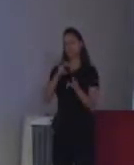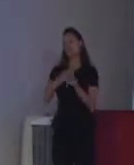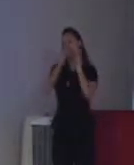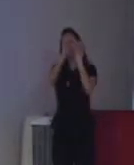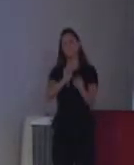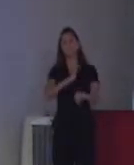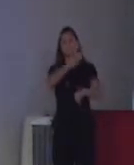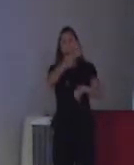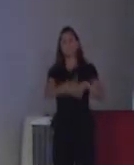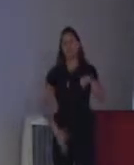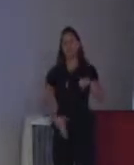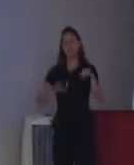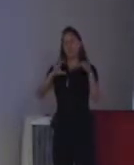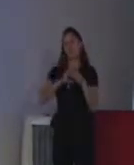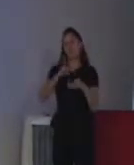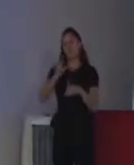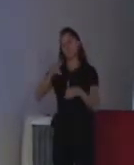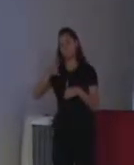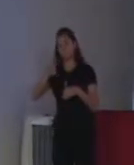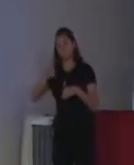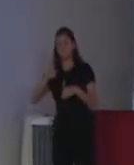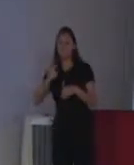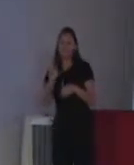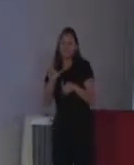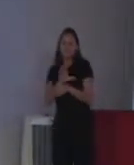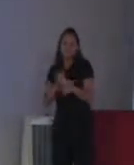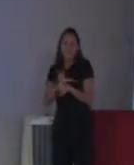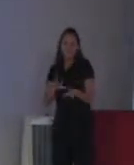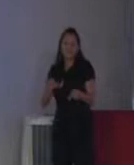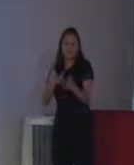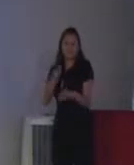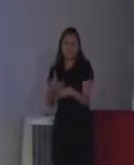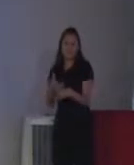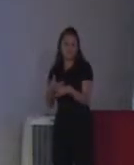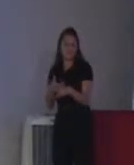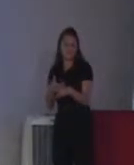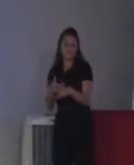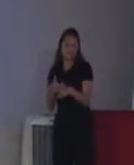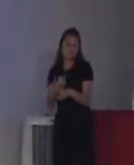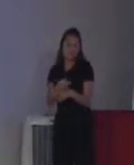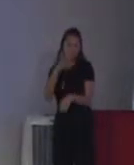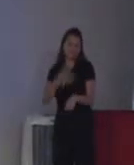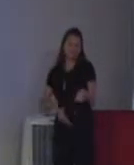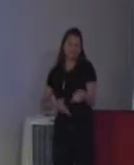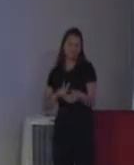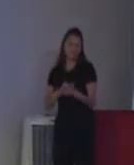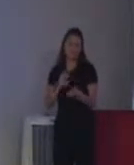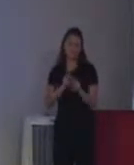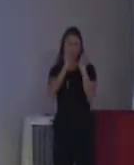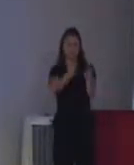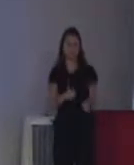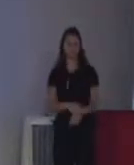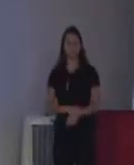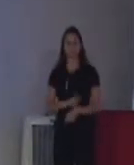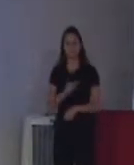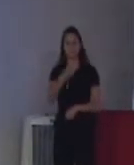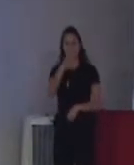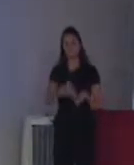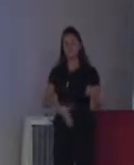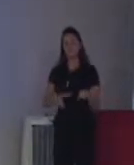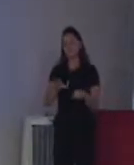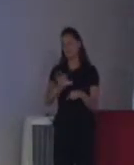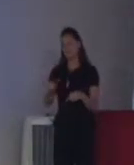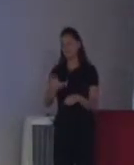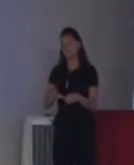el manco de Lepanto, porque fue en un lugar en Lepanto, en Argelia, donde perdió esa mano, ¿sí? Decir que la discapacidad hace